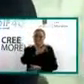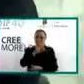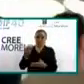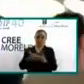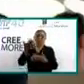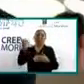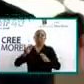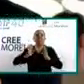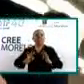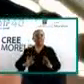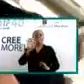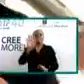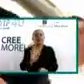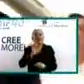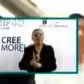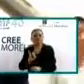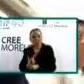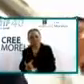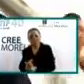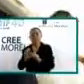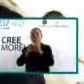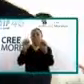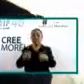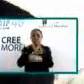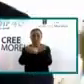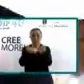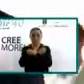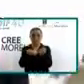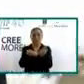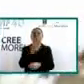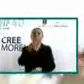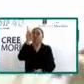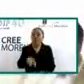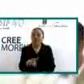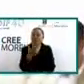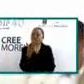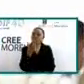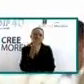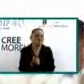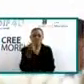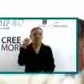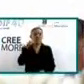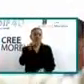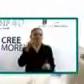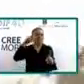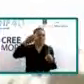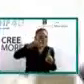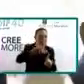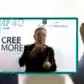estabilidad aparente del sistema educativo, pero que no estaba sirviendo ya para el fin de la educación en sí mismo.